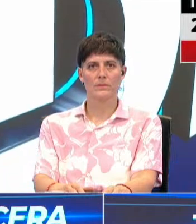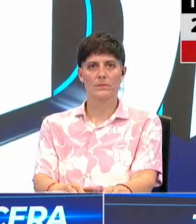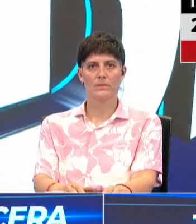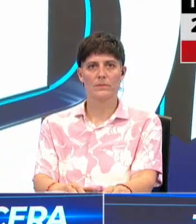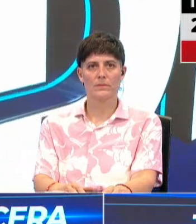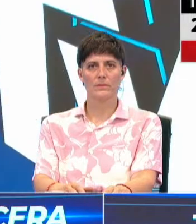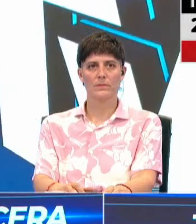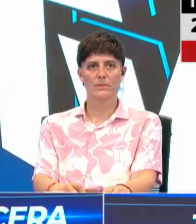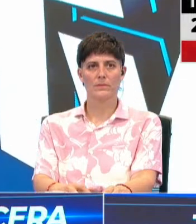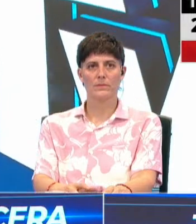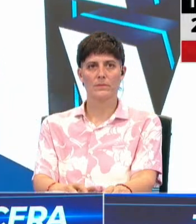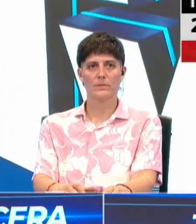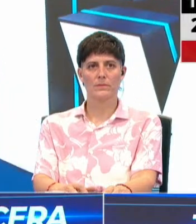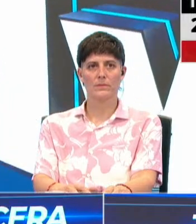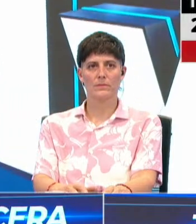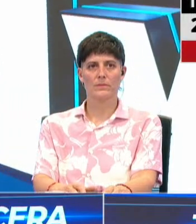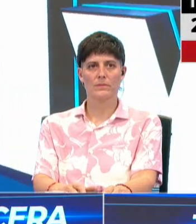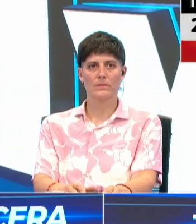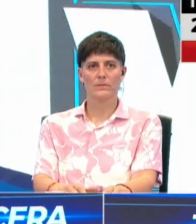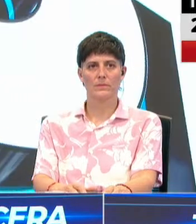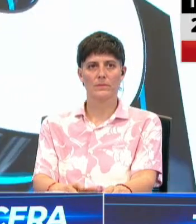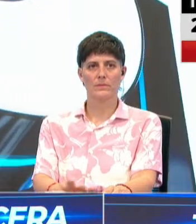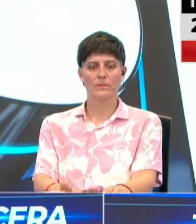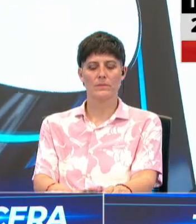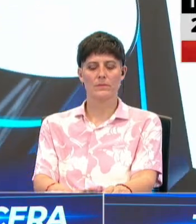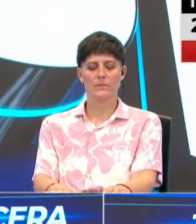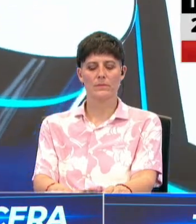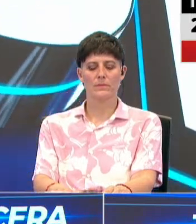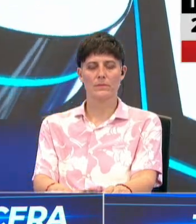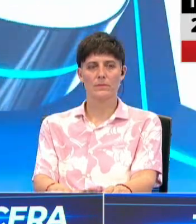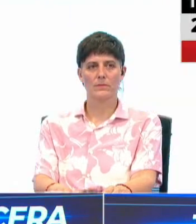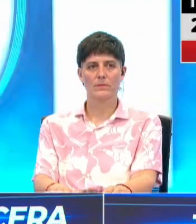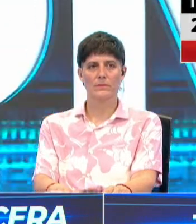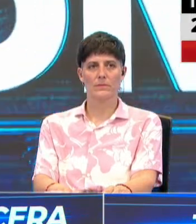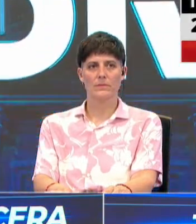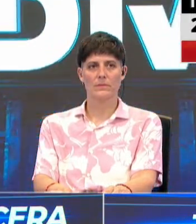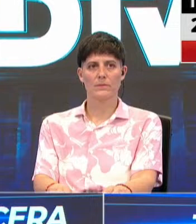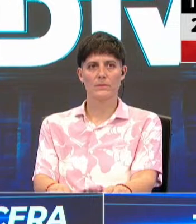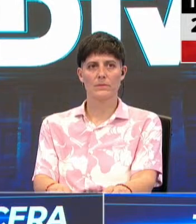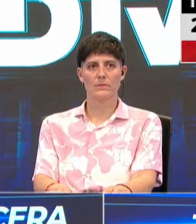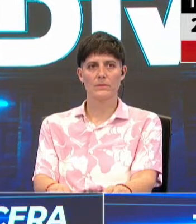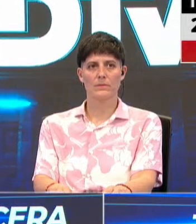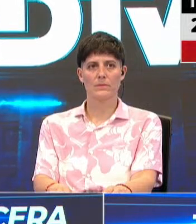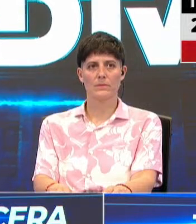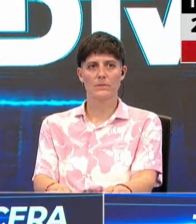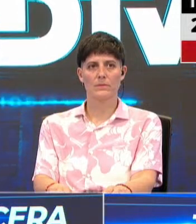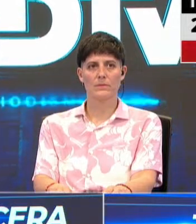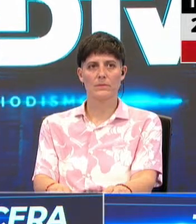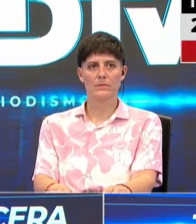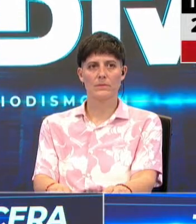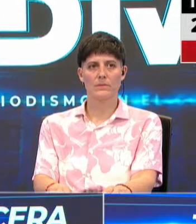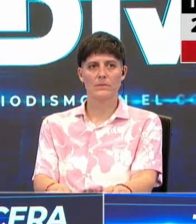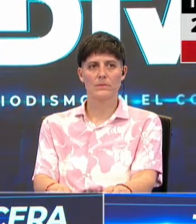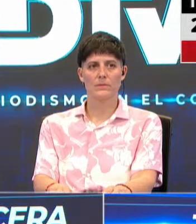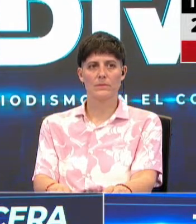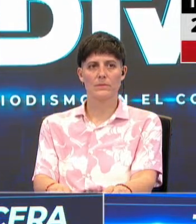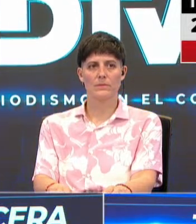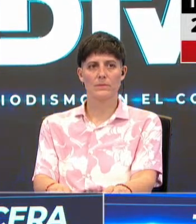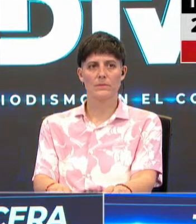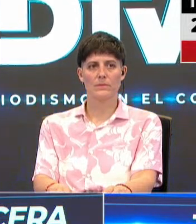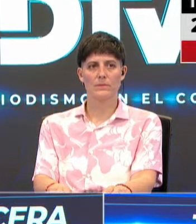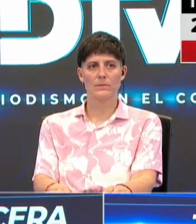intentaba reflexionar el voto. Y uno de los temas que más seguía, que es también, por eso creo